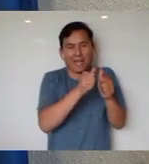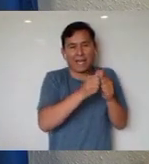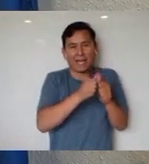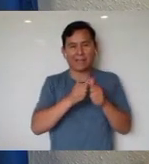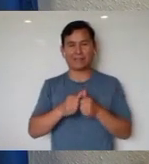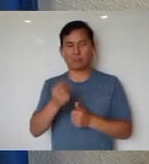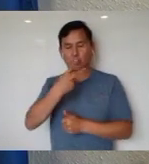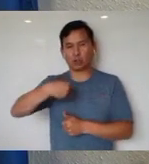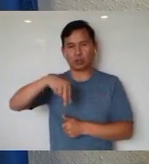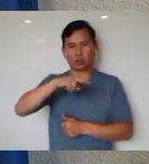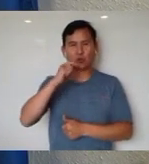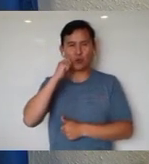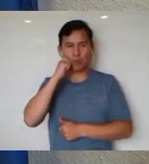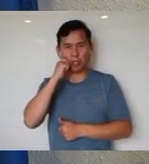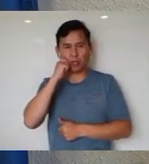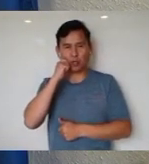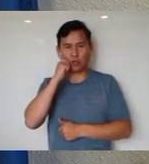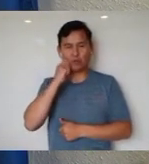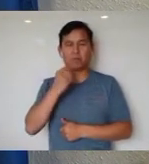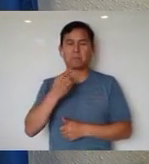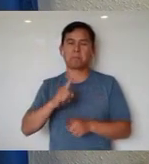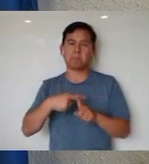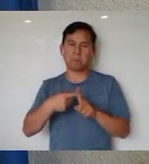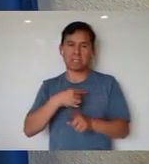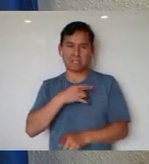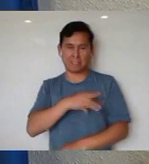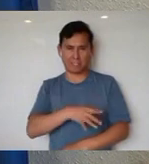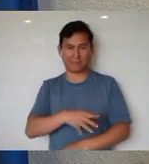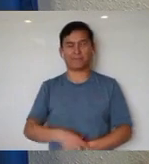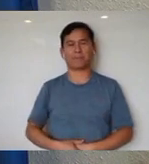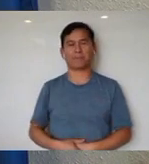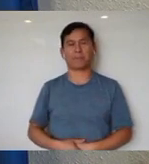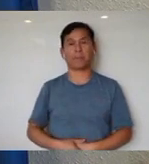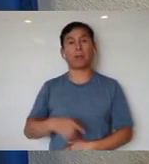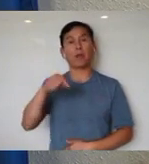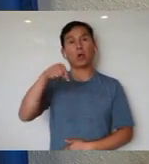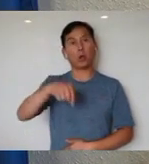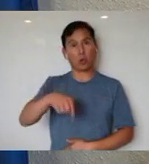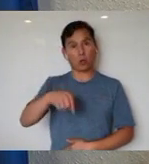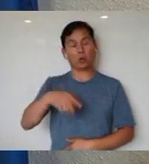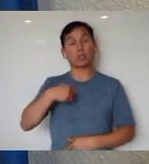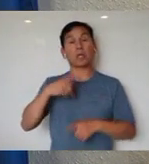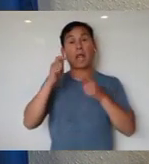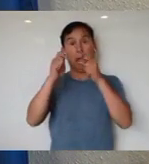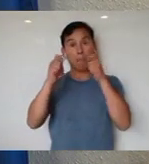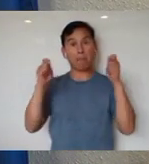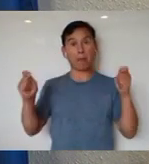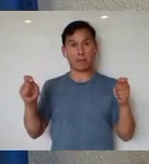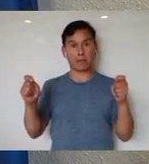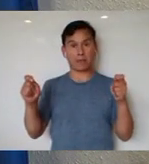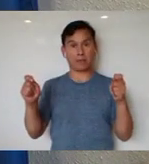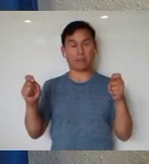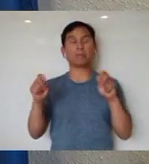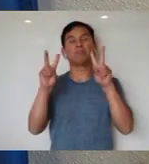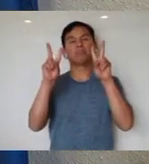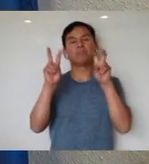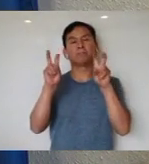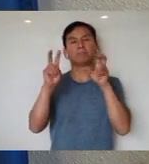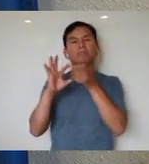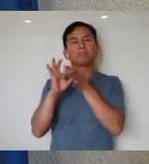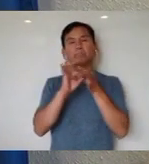caracteriza como seres humanos y como chilenos. El día de hoy se inicia una campaña en